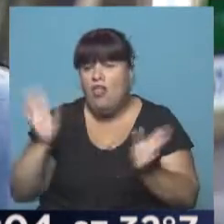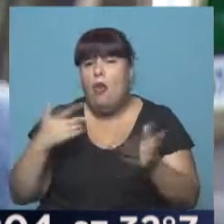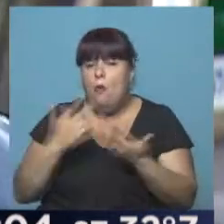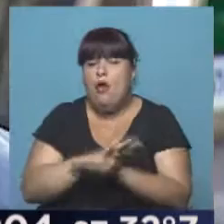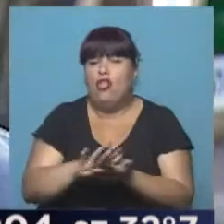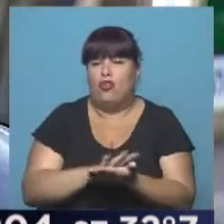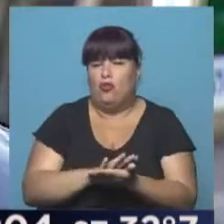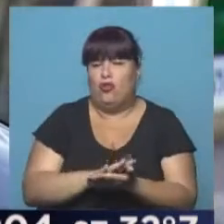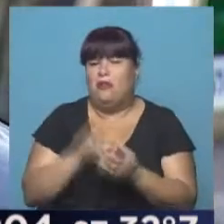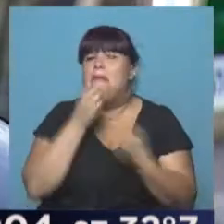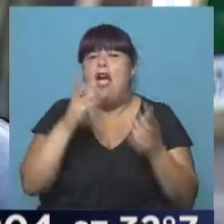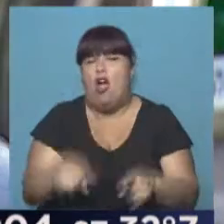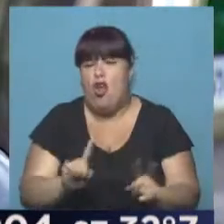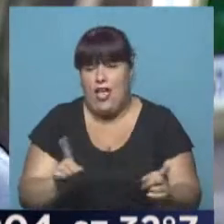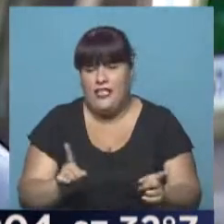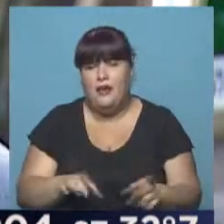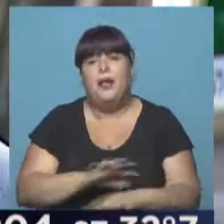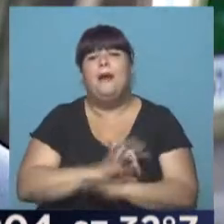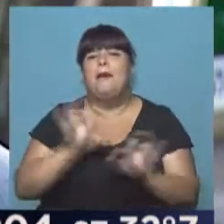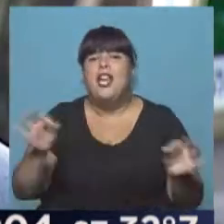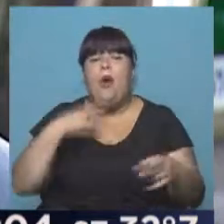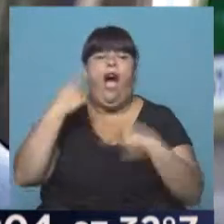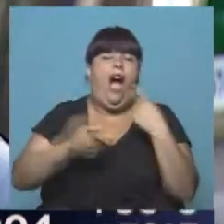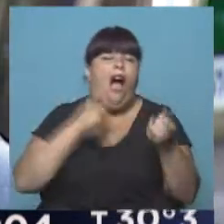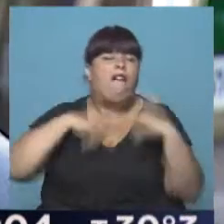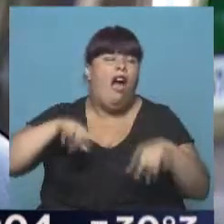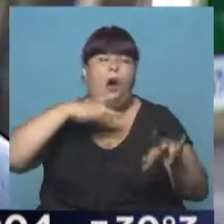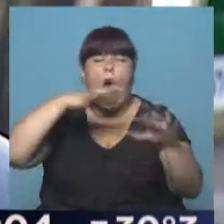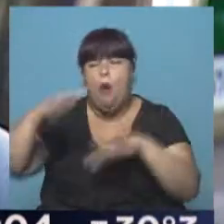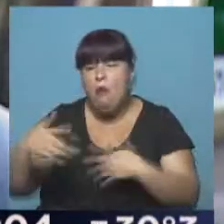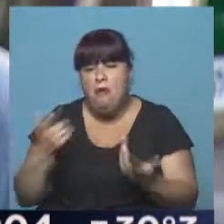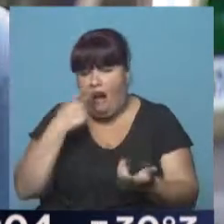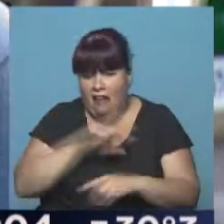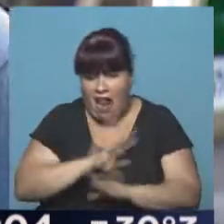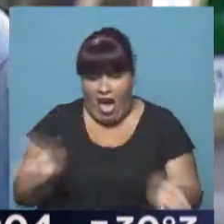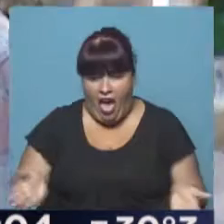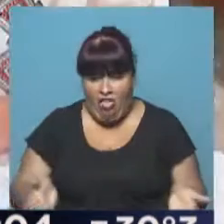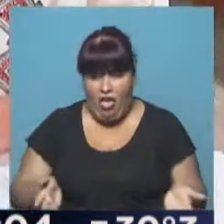destrabar, no era lo mejor. Pero nada de lo que se dijo, nada de lo que se dijo ocurrió.